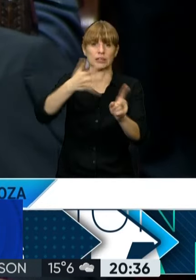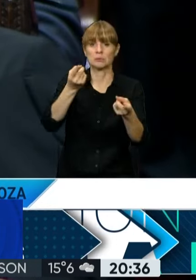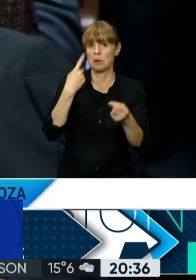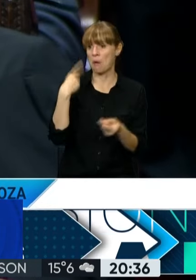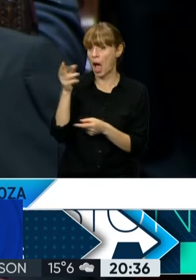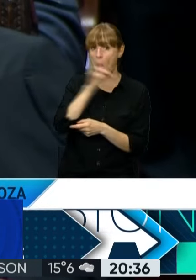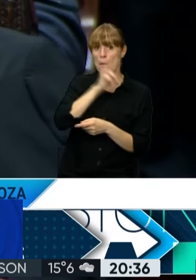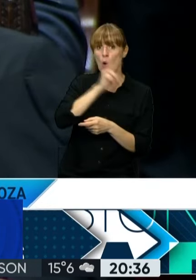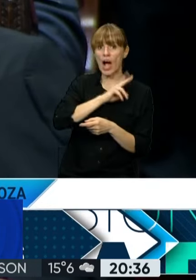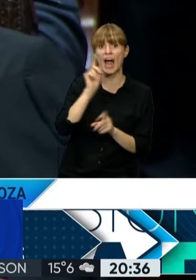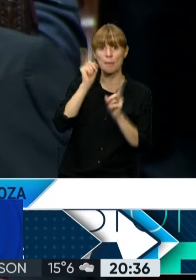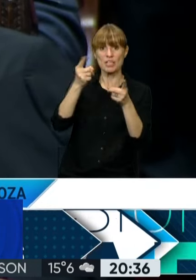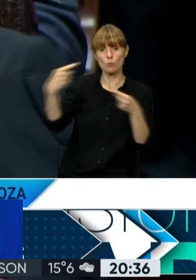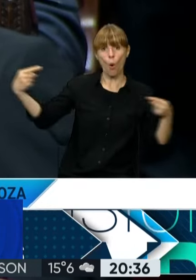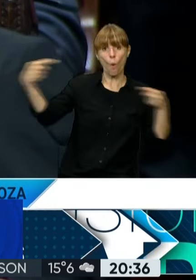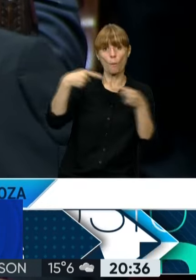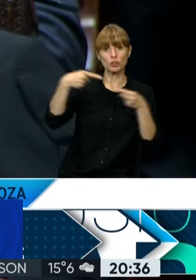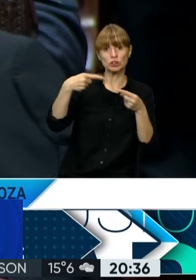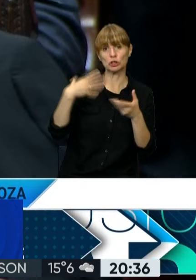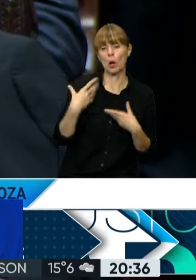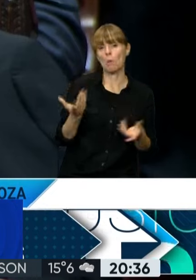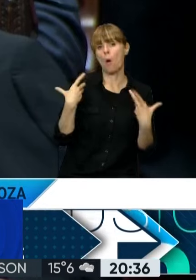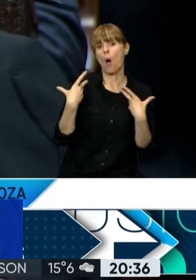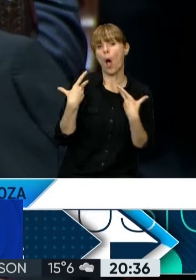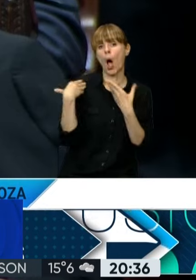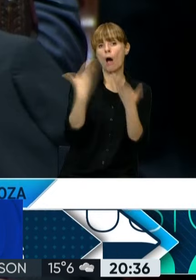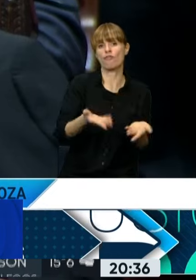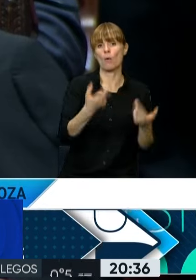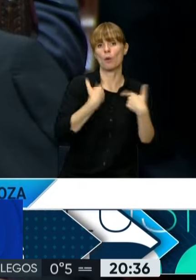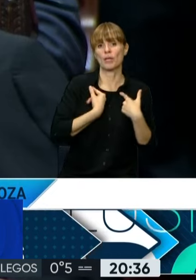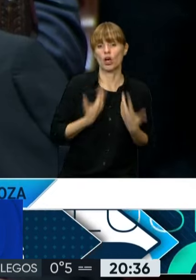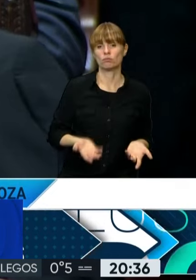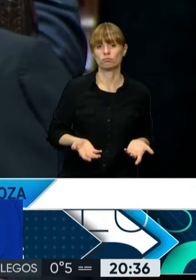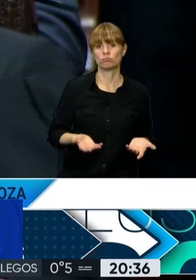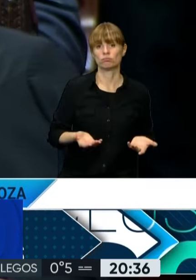acá ninguna mujer, inclusive de la oposición, se haya manifestado por lo menos su solidaridad conmigo.